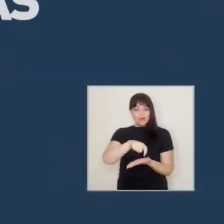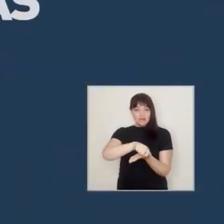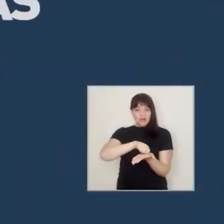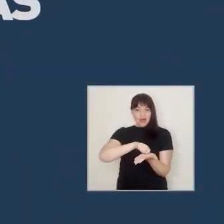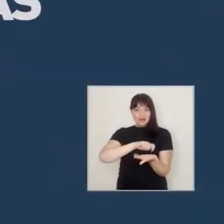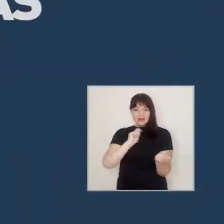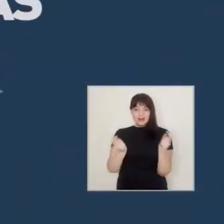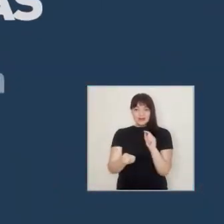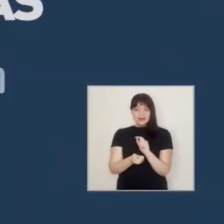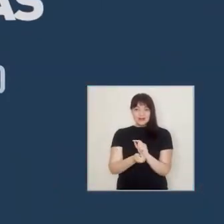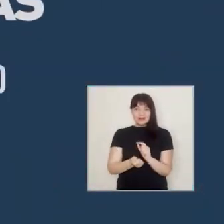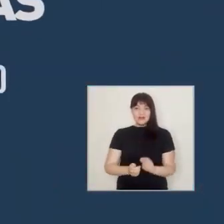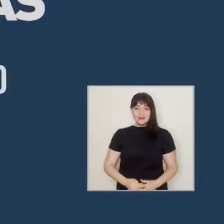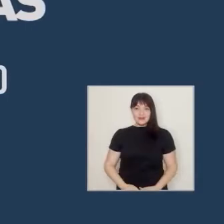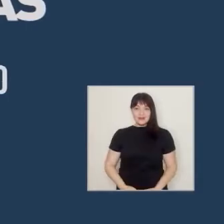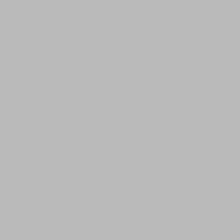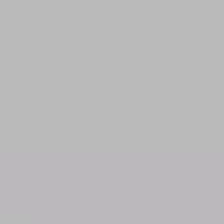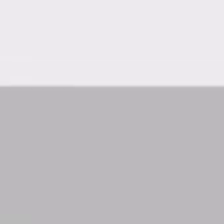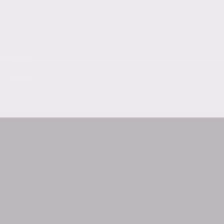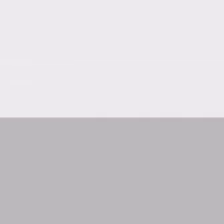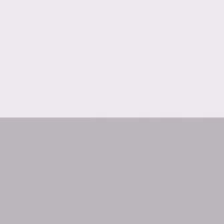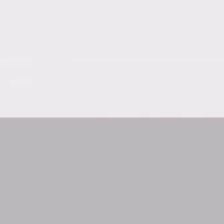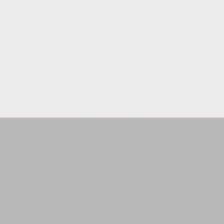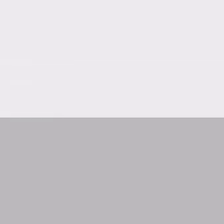Yo marco por el cambio.